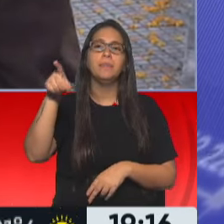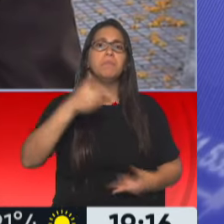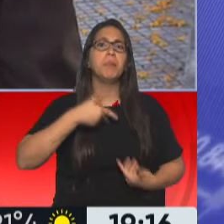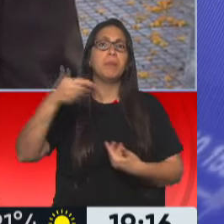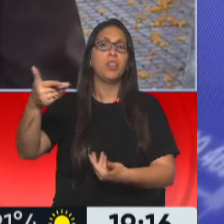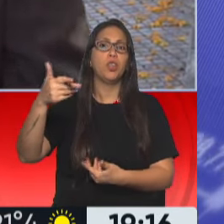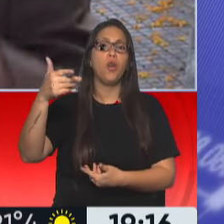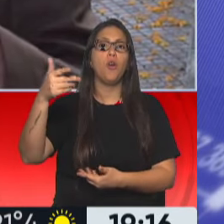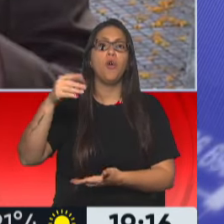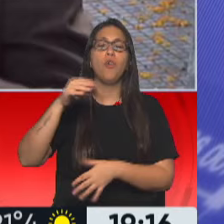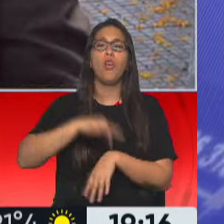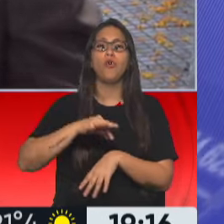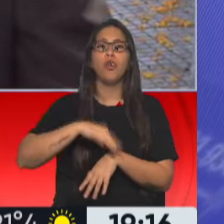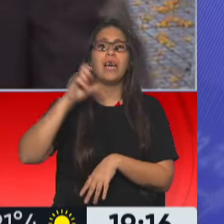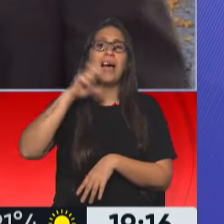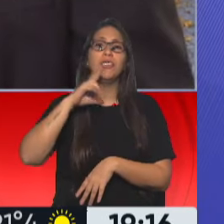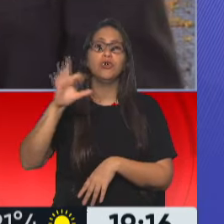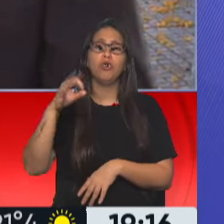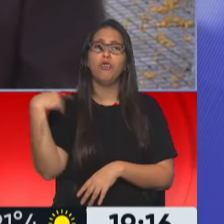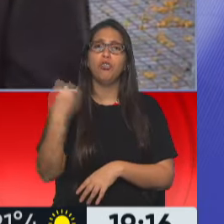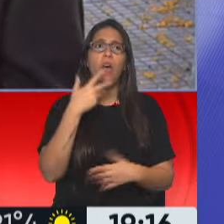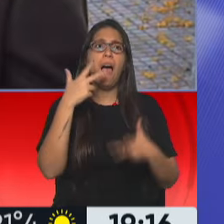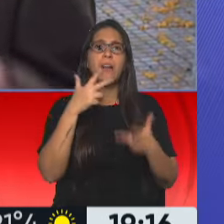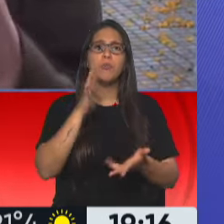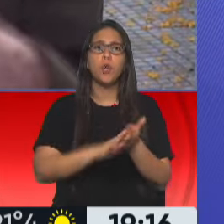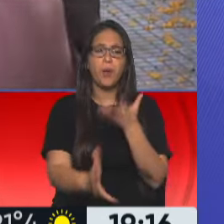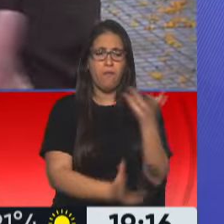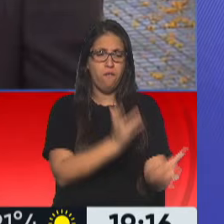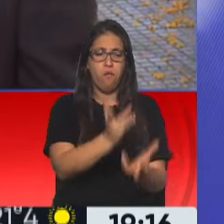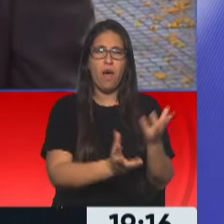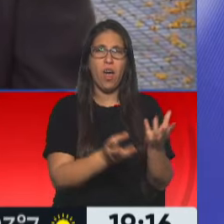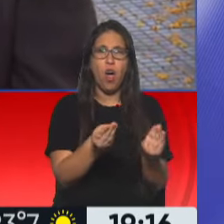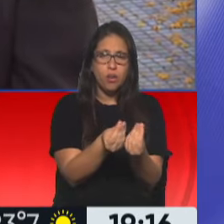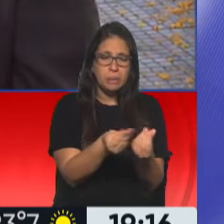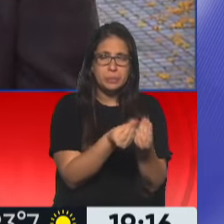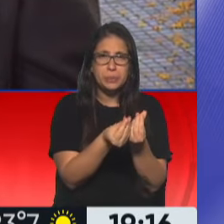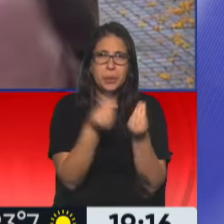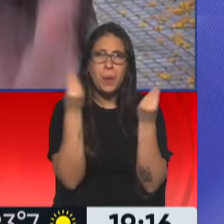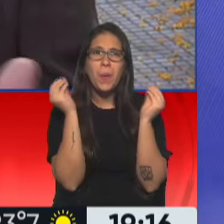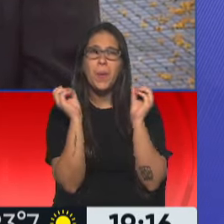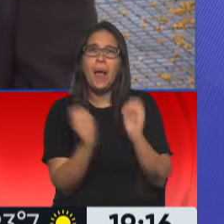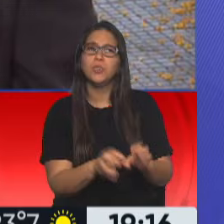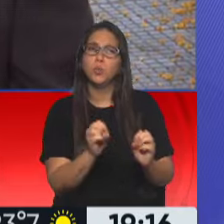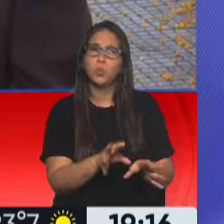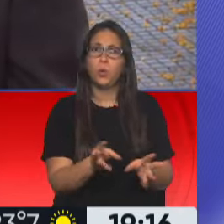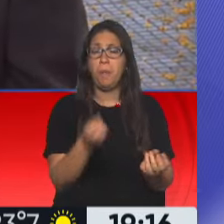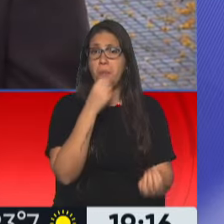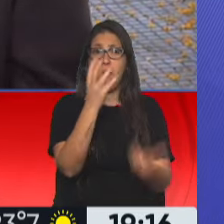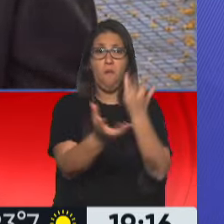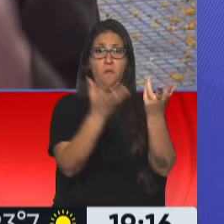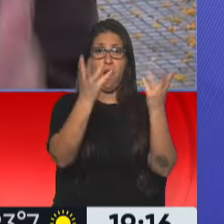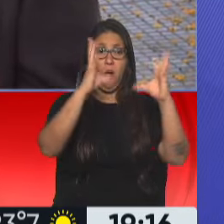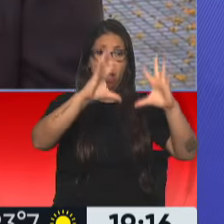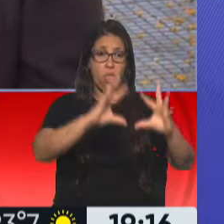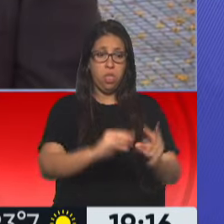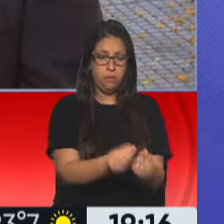doctor Gerardo Castro, sí. Y hubo que hablar de la basura del fuego, que casualmente eran los residuos que quedan después de un incendio, y